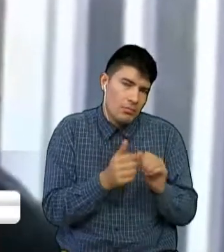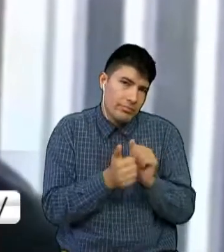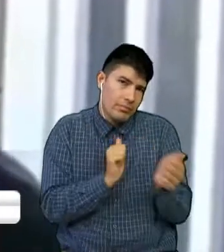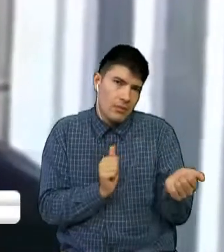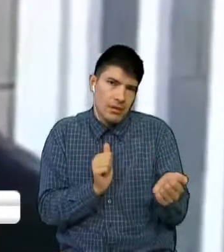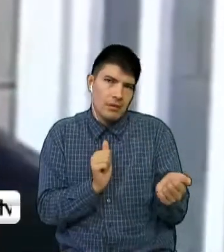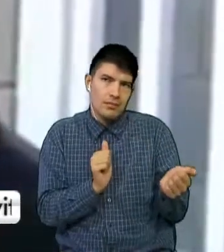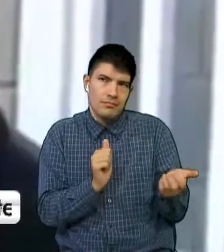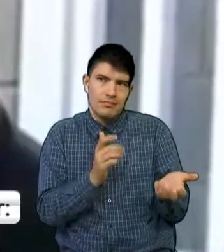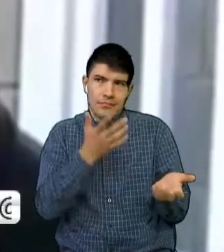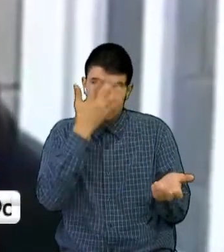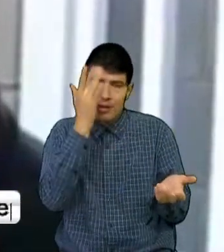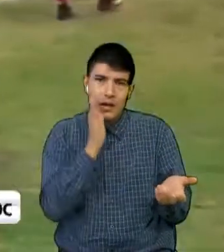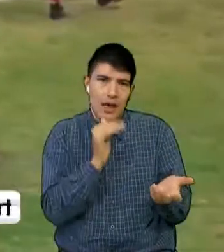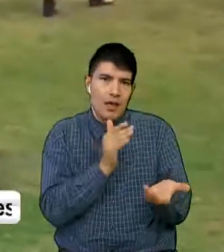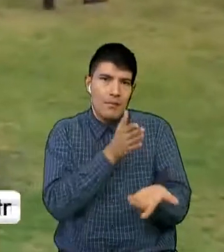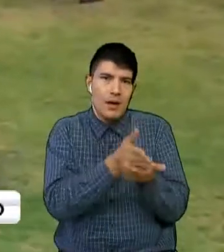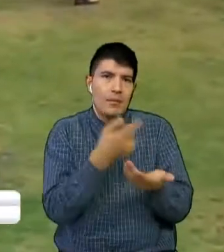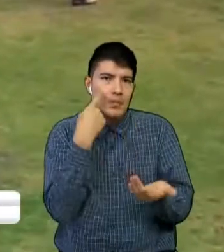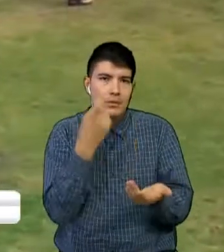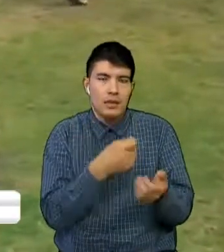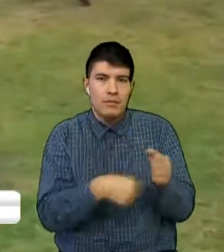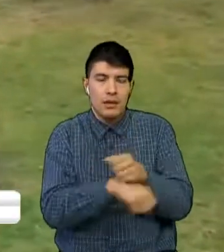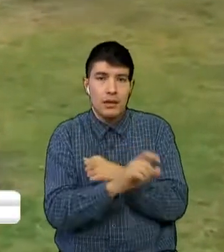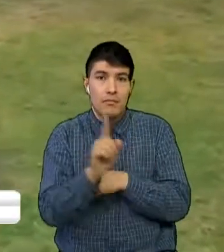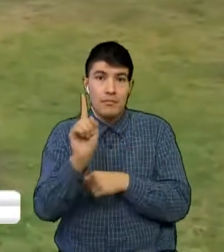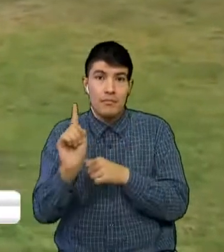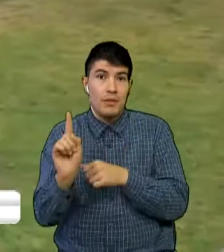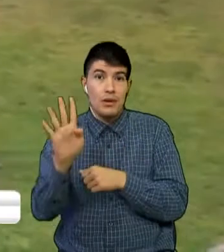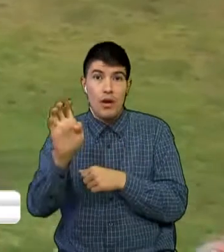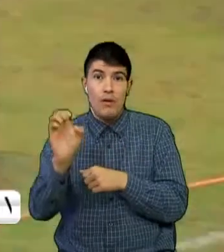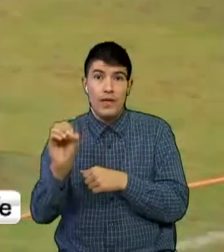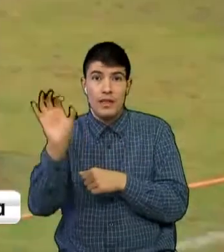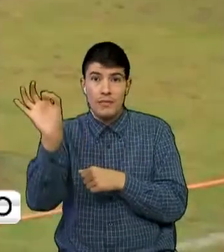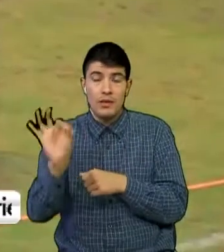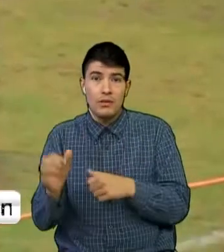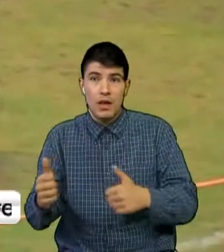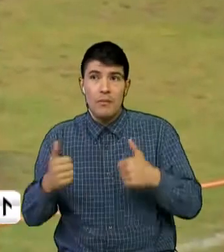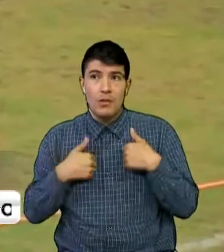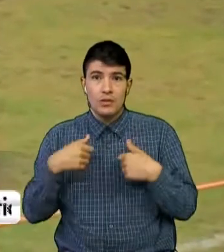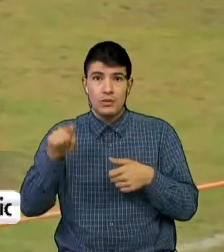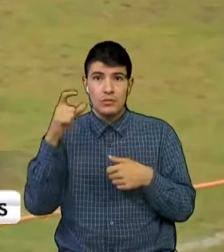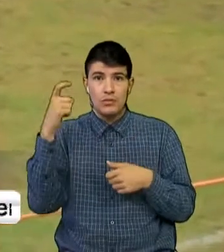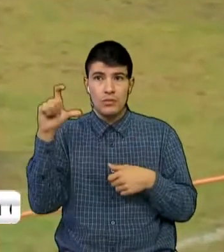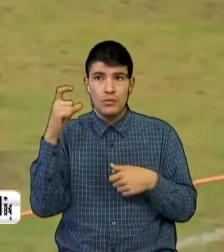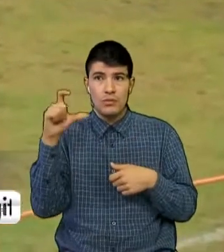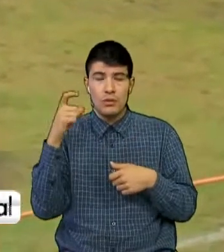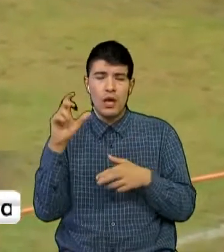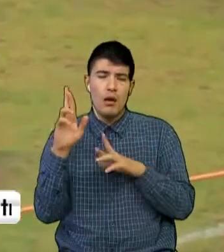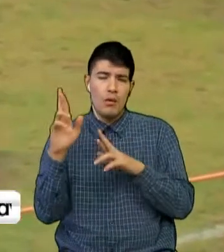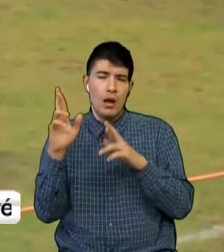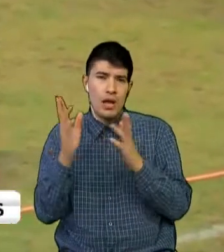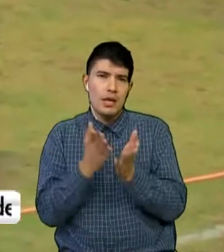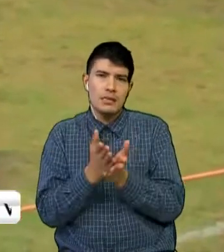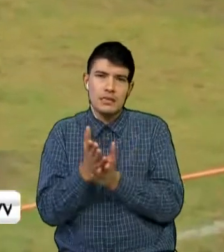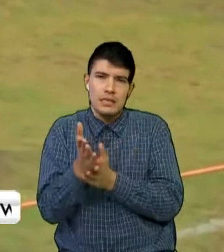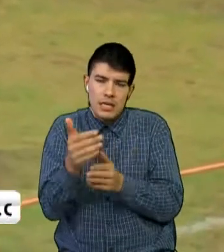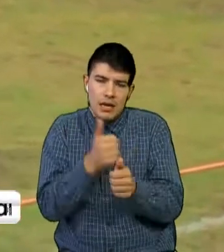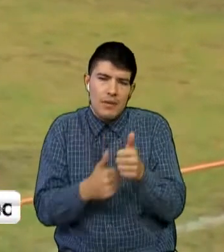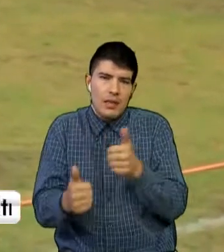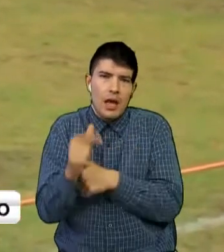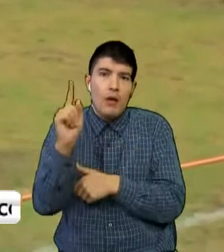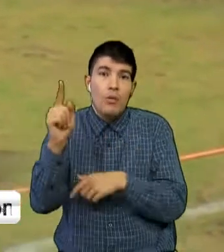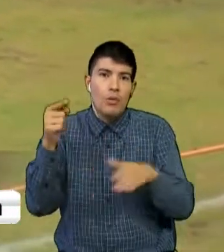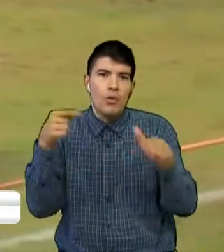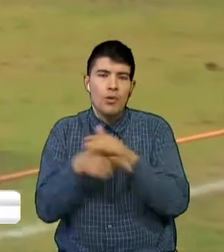afuera por no por no ir a buscarlo partido los primeros 90 minutos favorecieron a los rojinegros quienes esperan mantener la ventaja de un gol